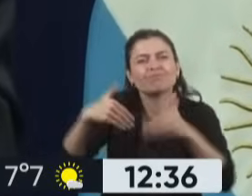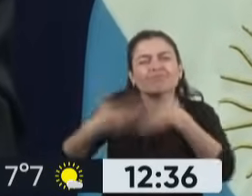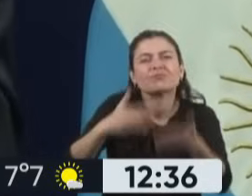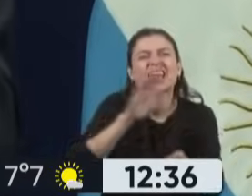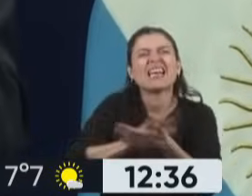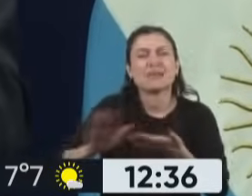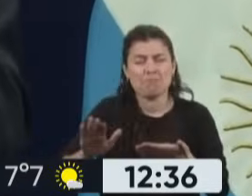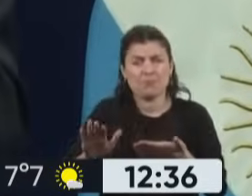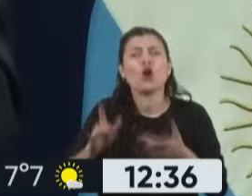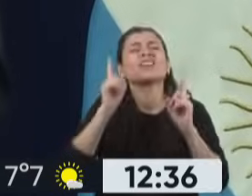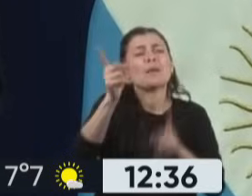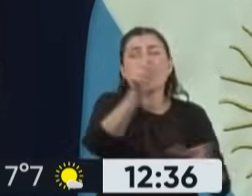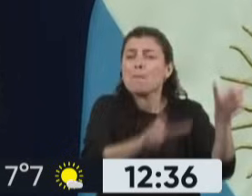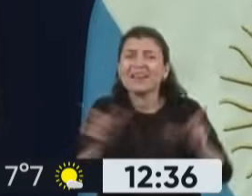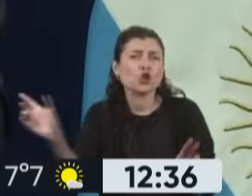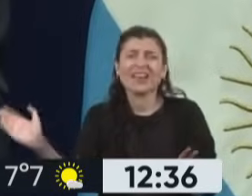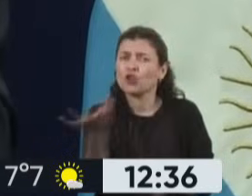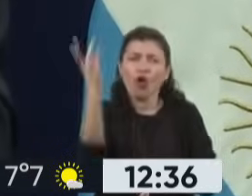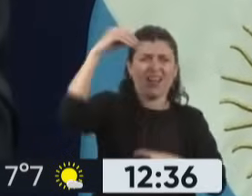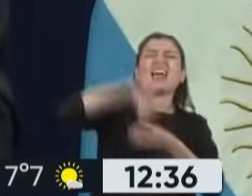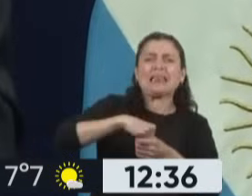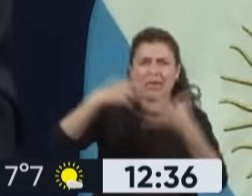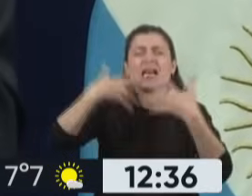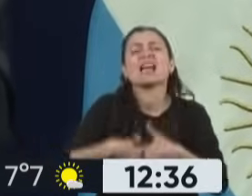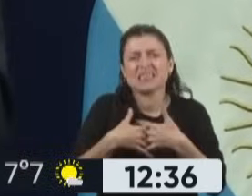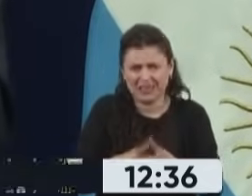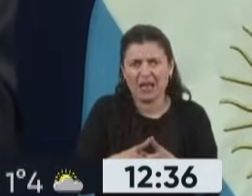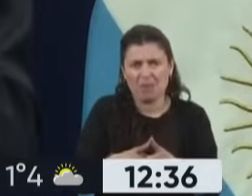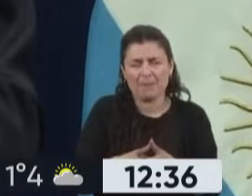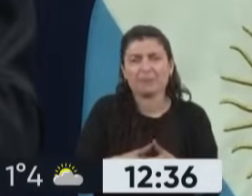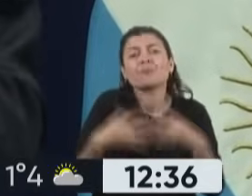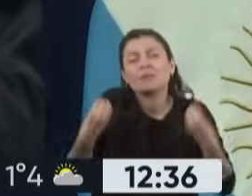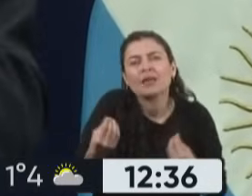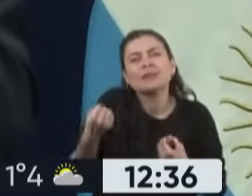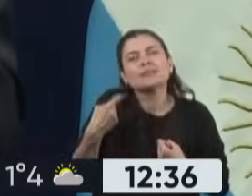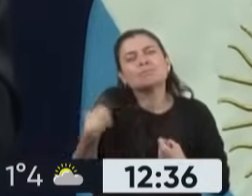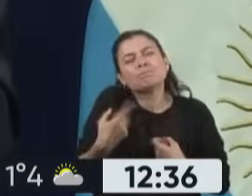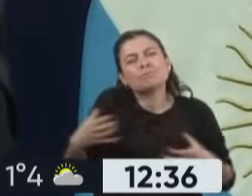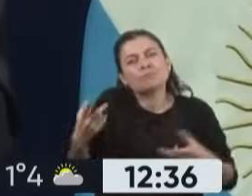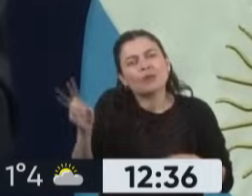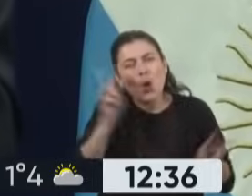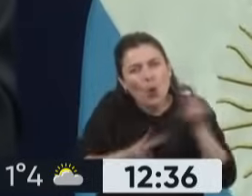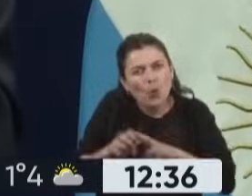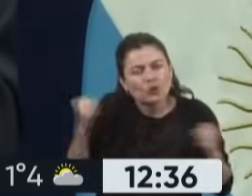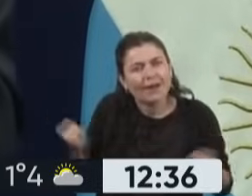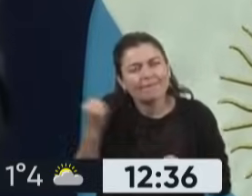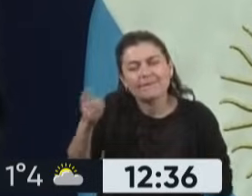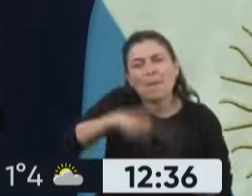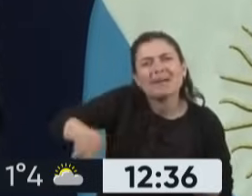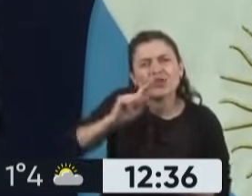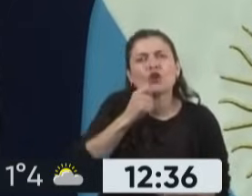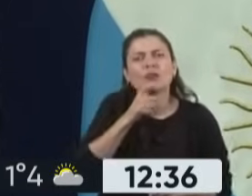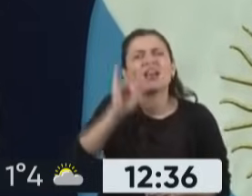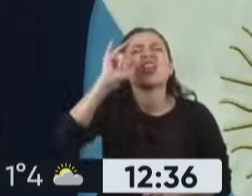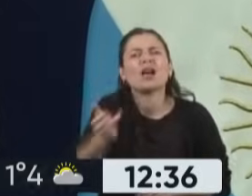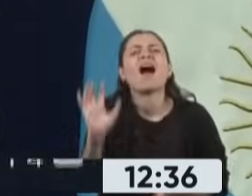sistema. ¿Por qué? Porque también creemos que hay un círculo virtuoso en esto. Tenemos que intentar que mayor gente se acceda al sistema para poder también tener